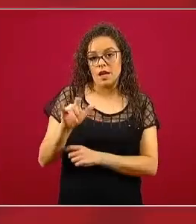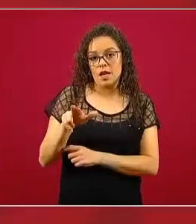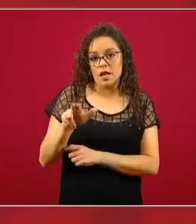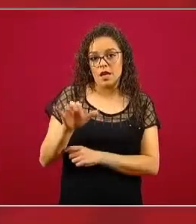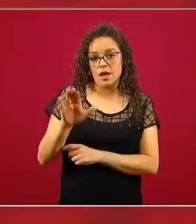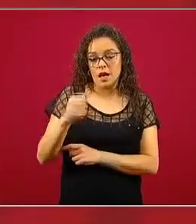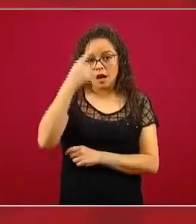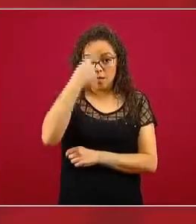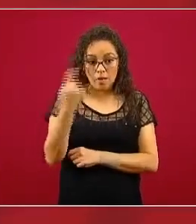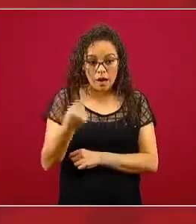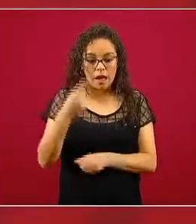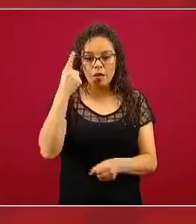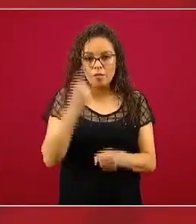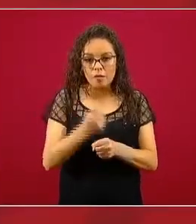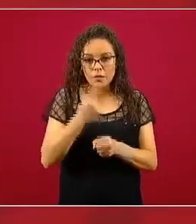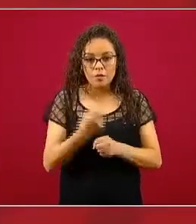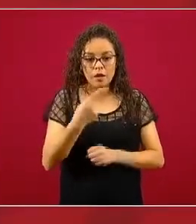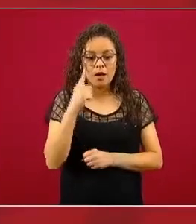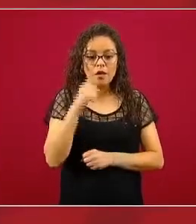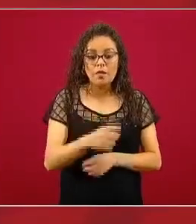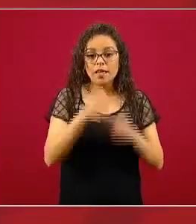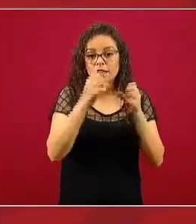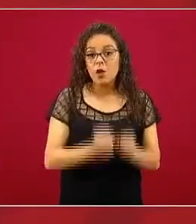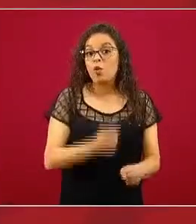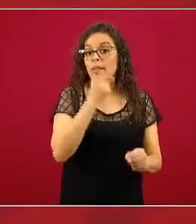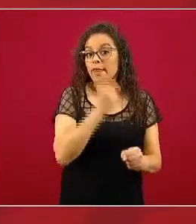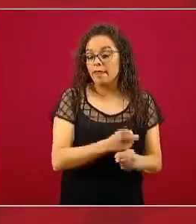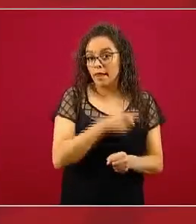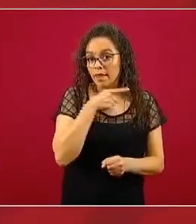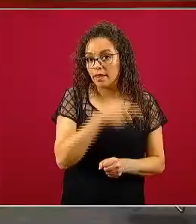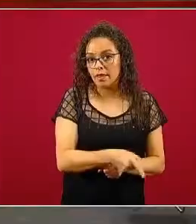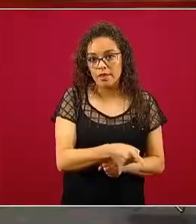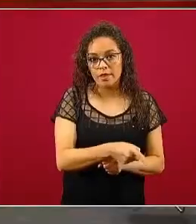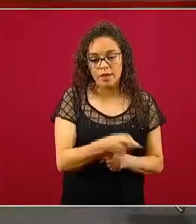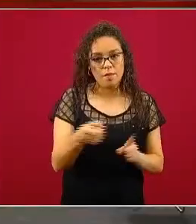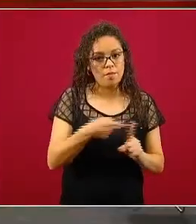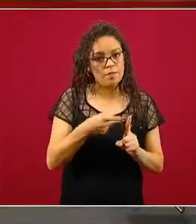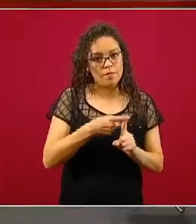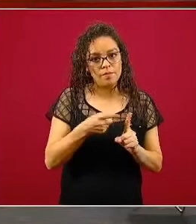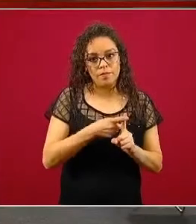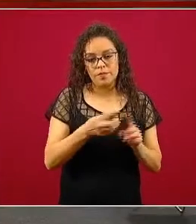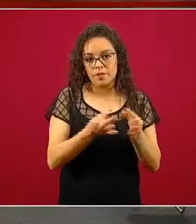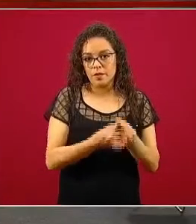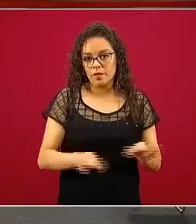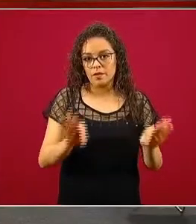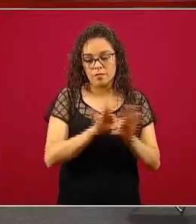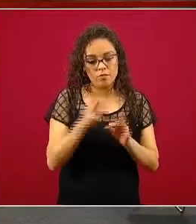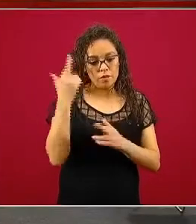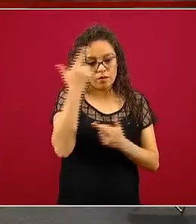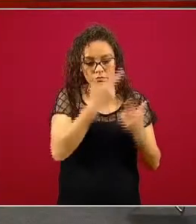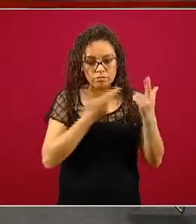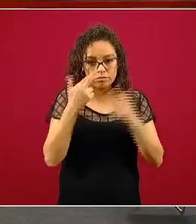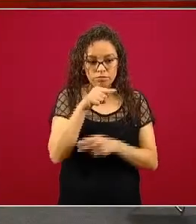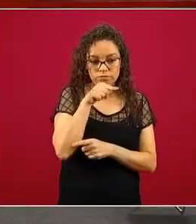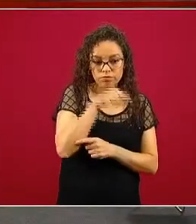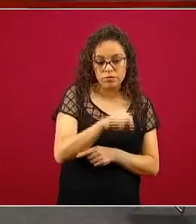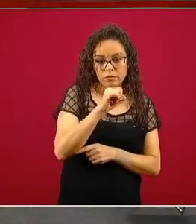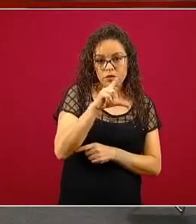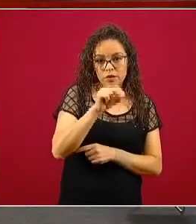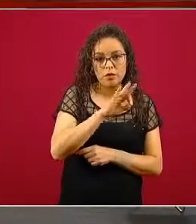se evalúe la seguridad. Seguridad es el elemento 1 a evaluar de un candidato a vacuna